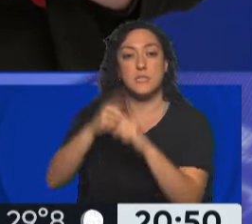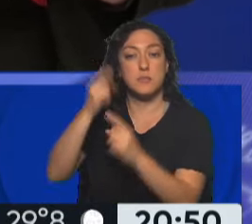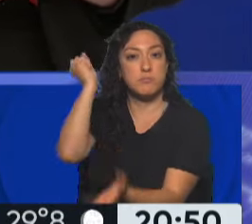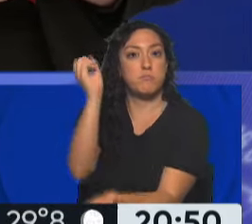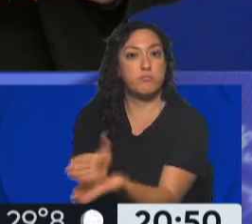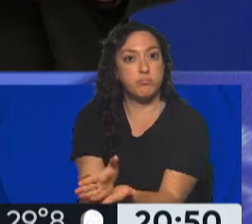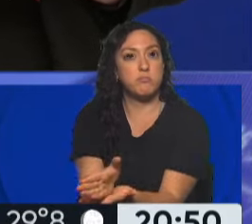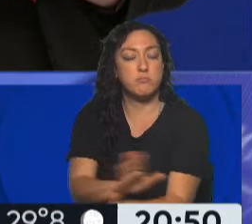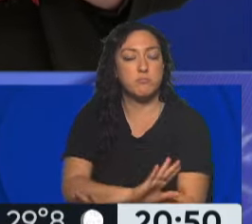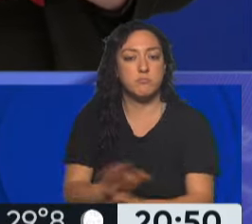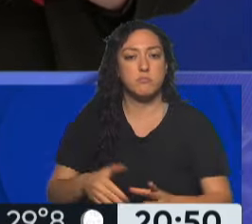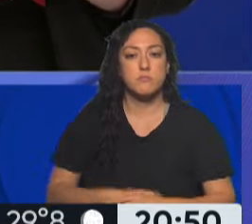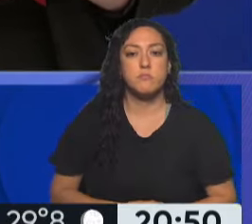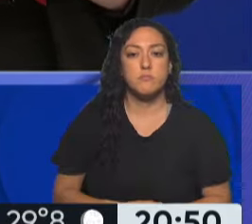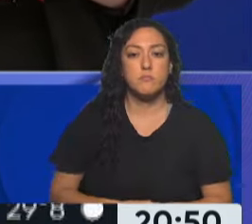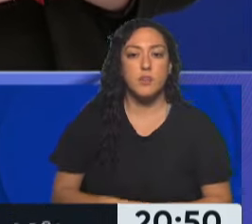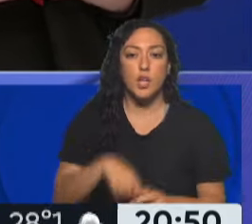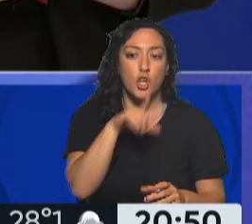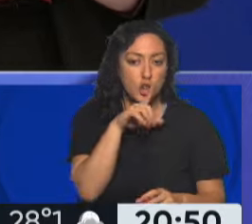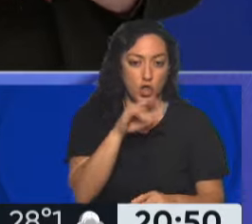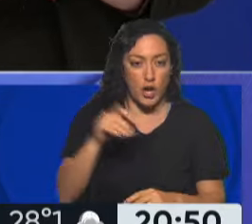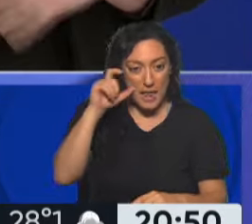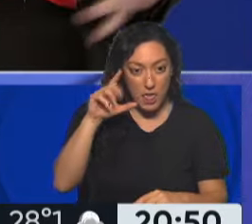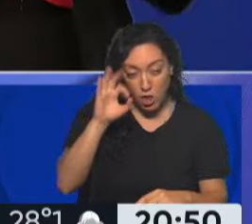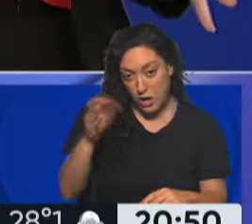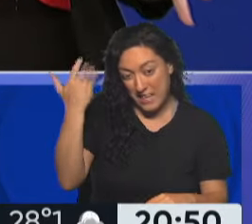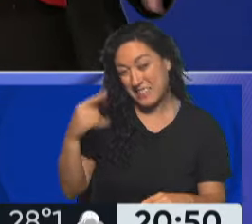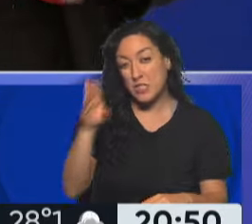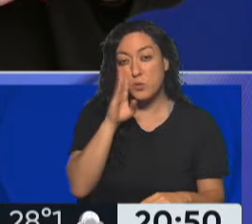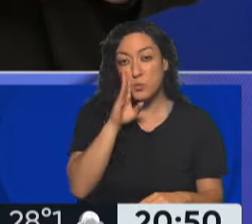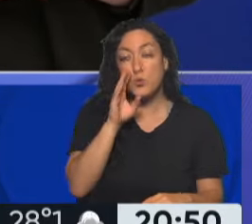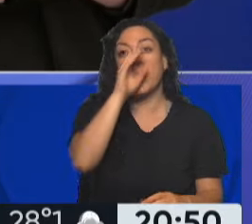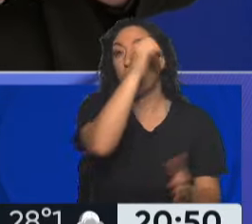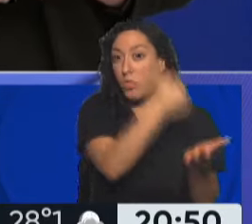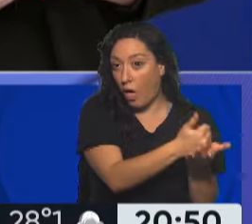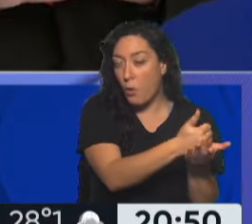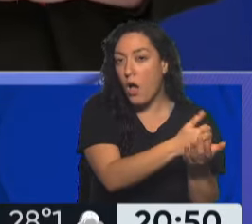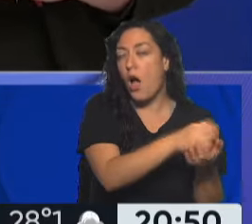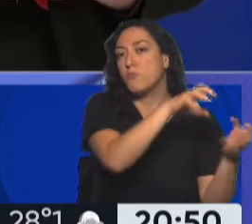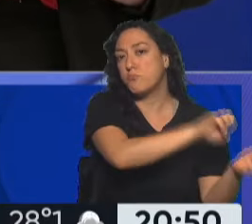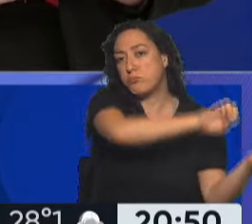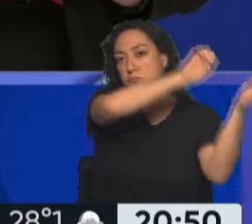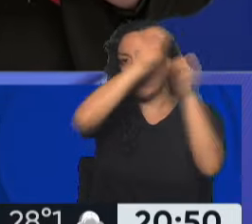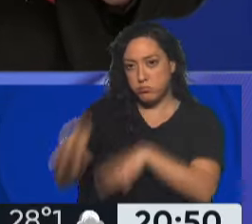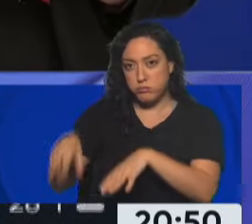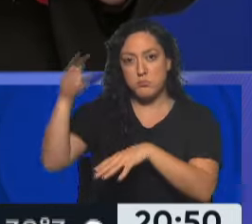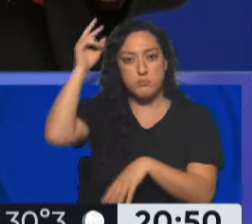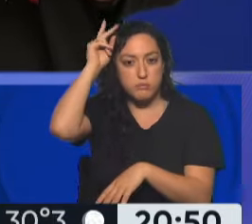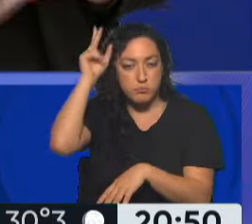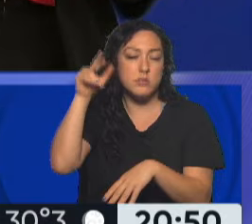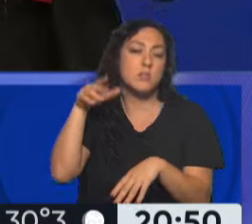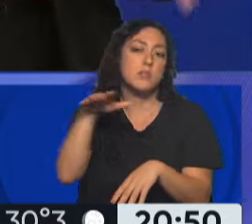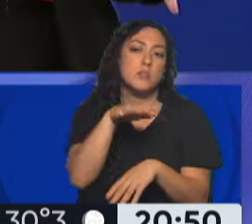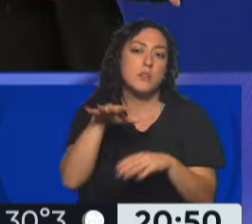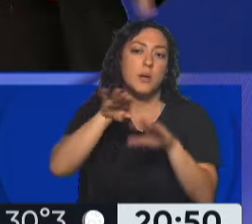exmandatario peruano. Recordemos que Toledo estuvo en Estados Unidos y fue extraditado, trasladado a la prisión de